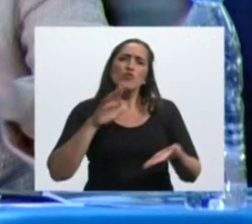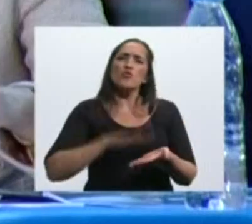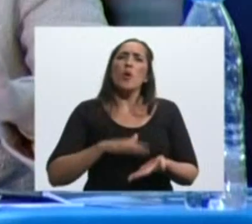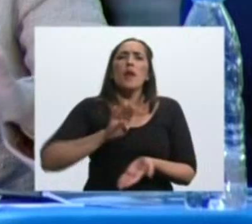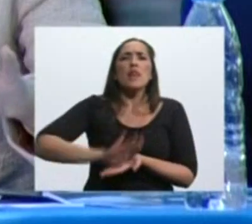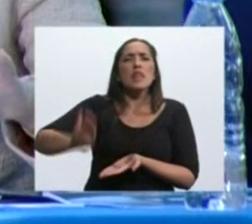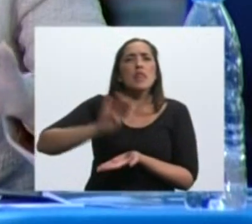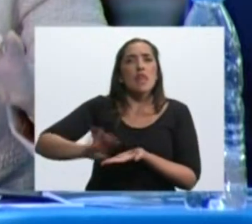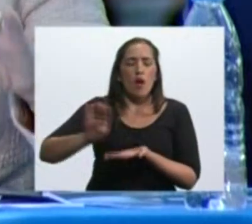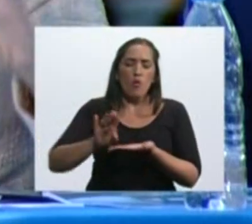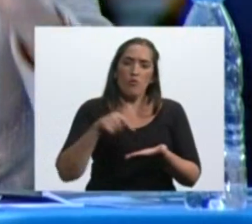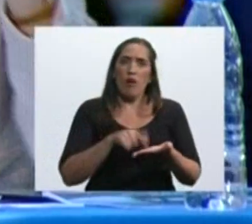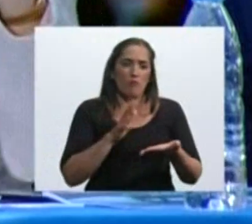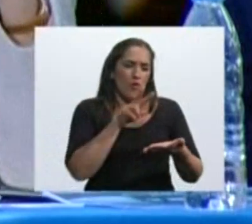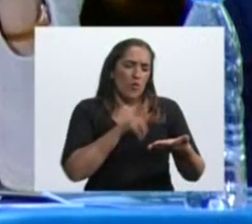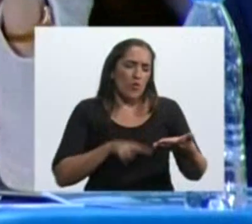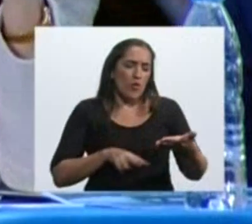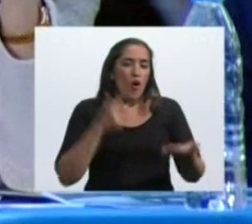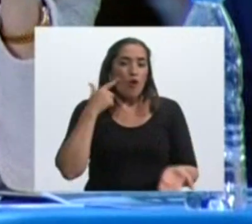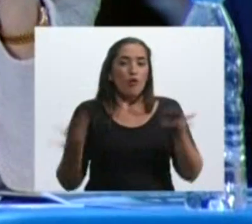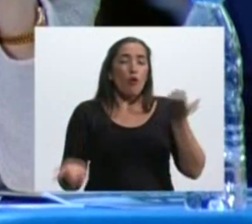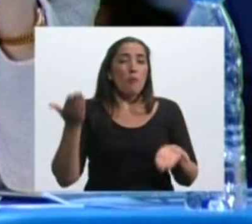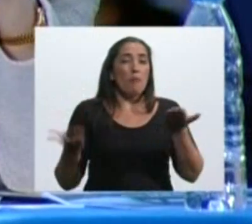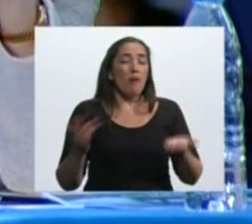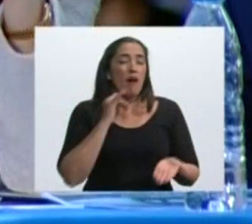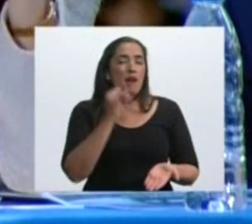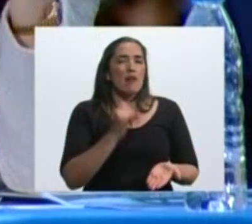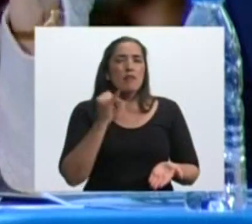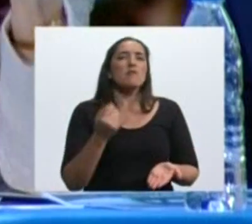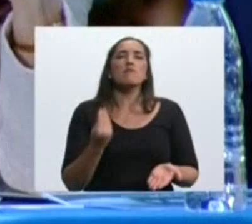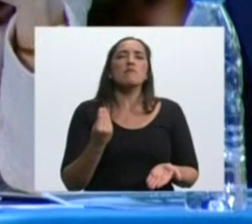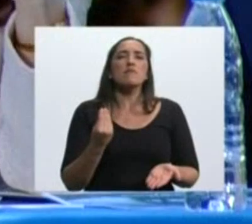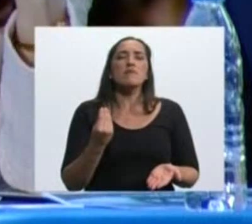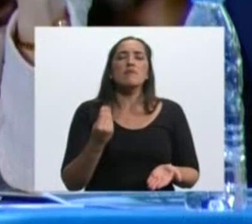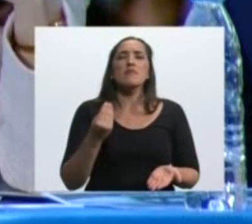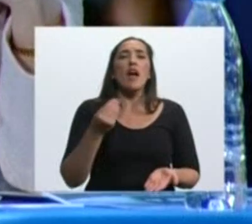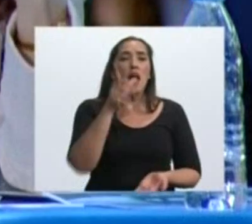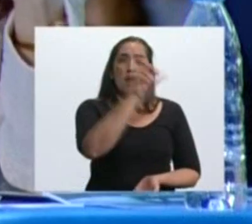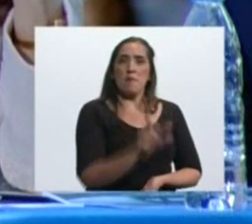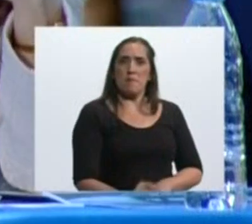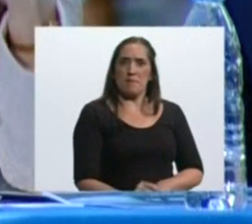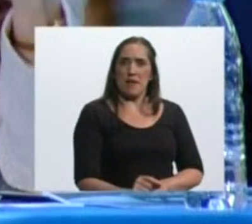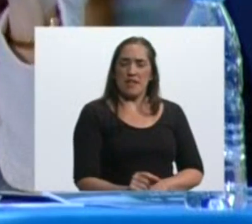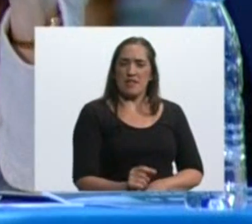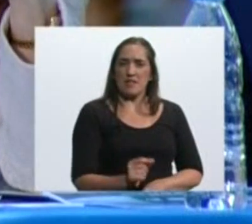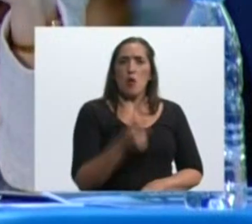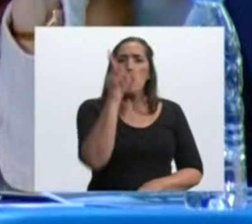que no tiene desperdicio, lo comparaba precisamente con el país, cómo se pone, como un país estancado, como